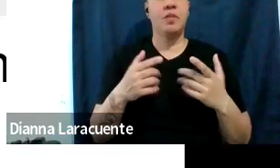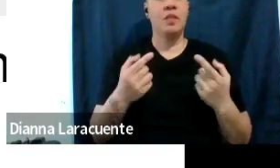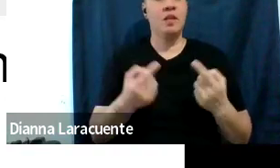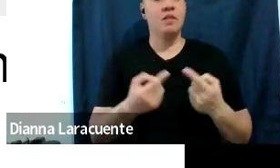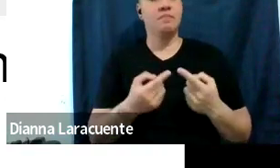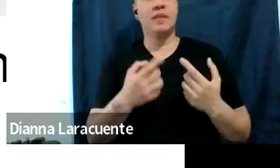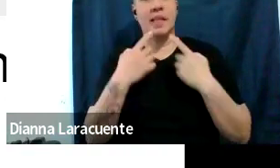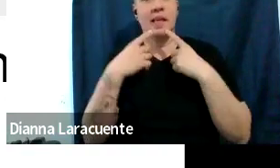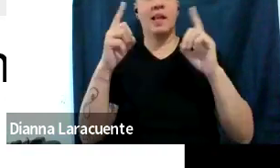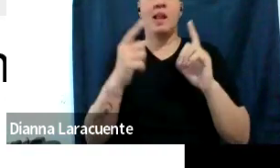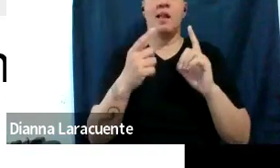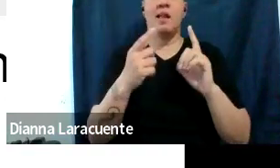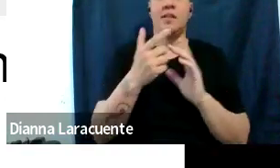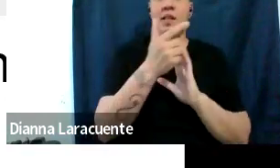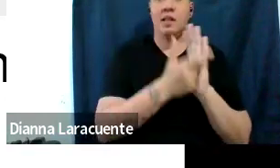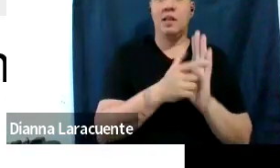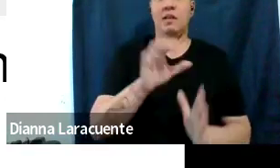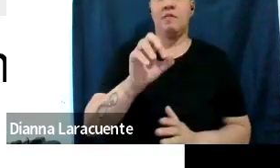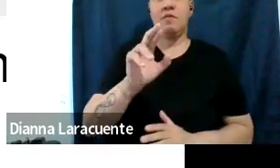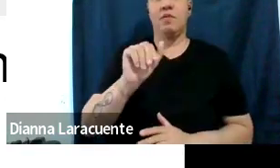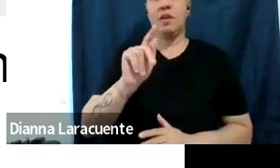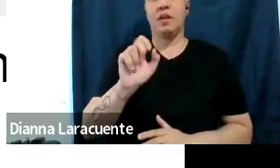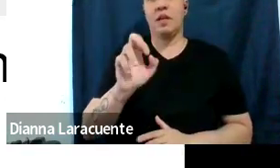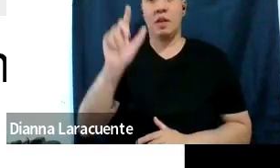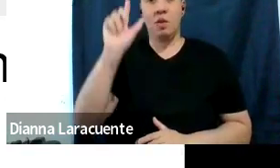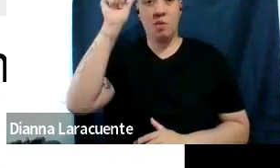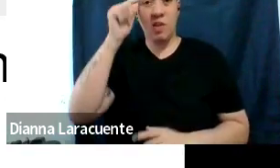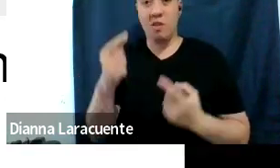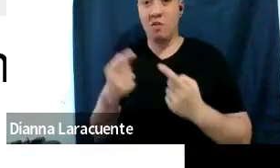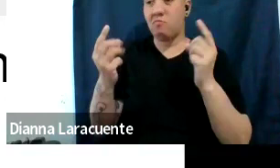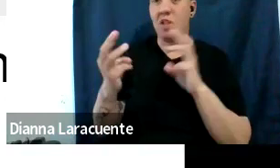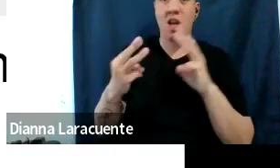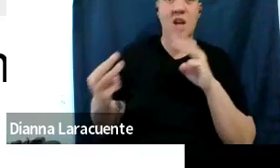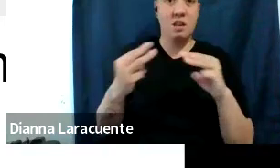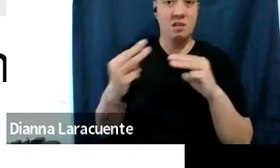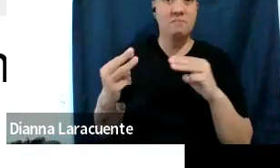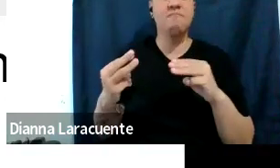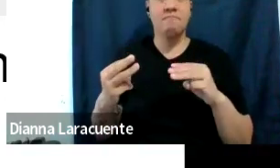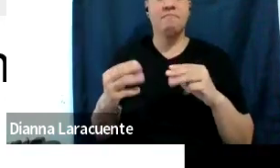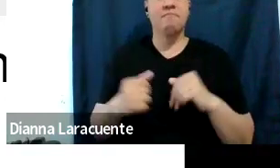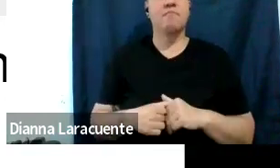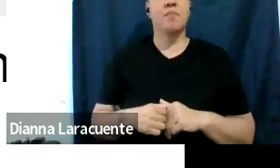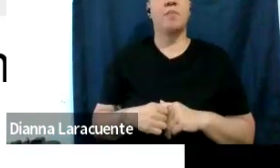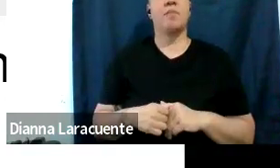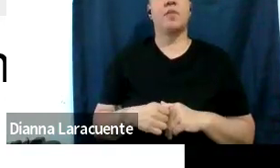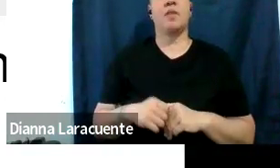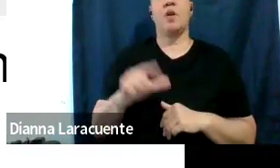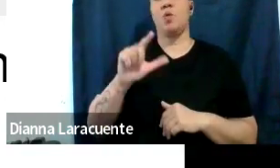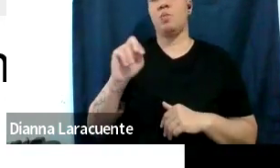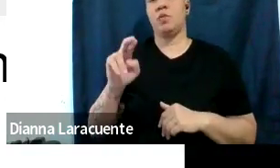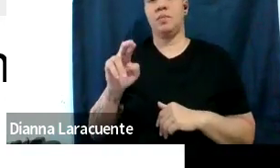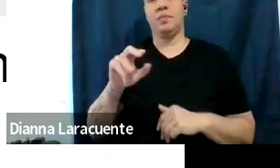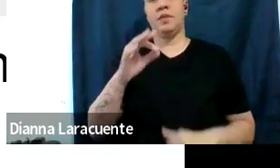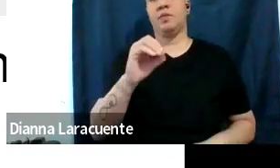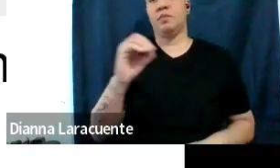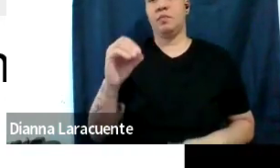y al gobierno le declara la guerra a Muñoz Rivera. ¿Y qué hace? En el 1900 invitan